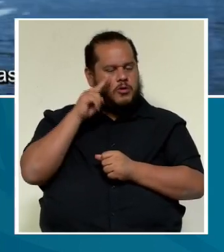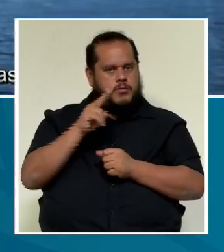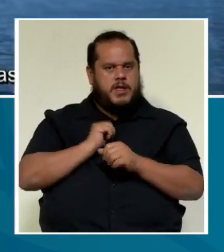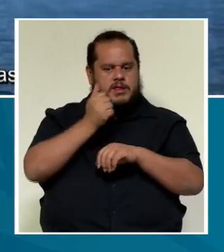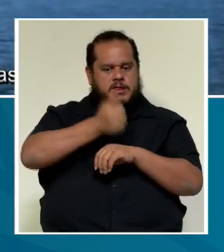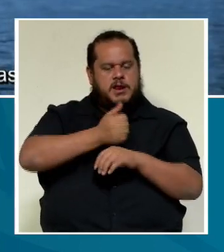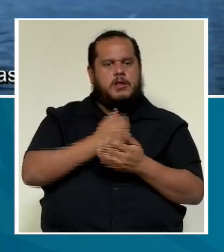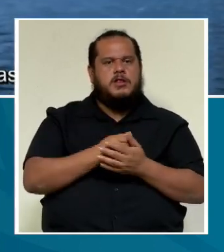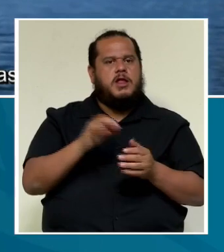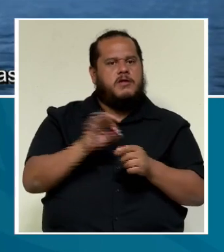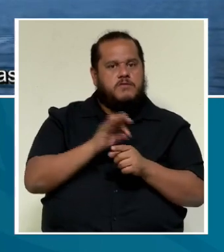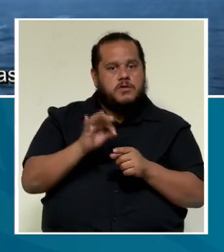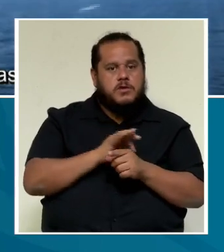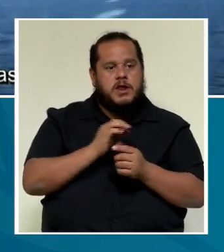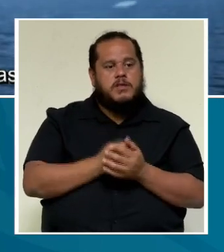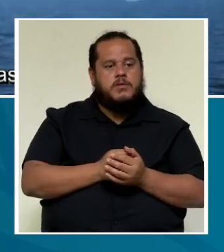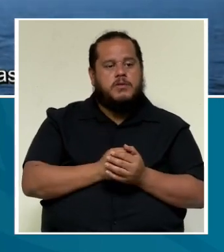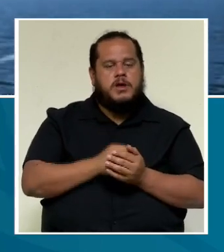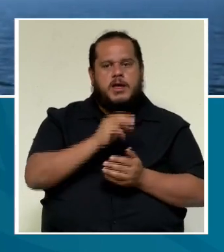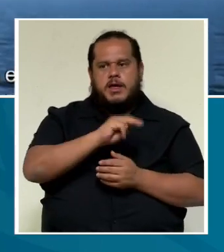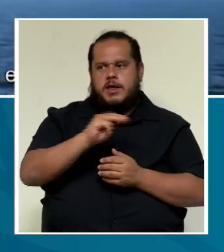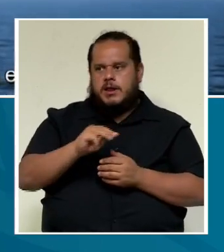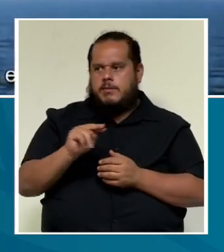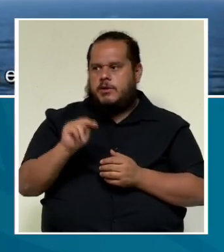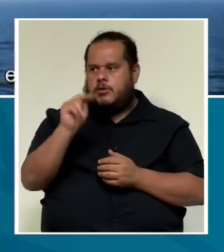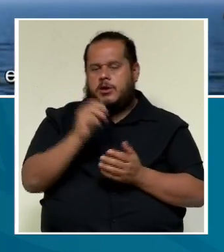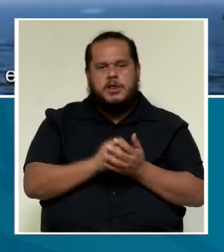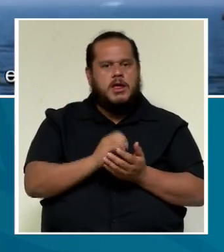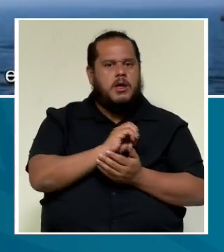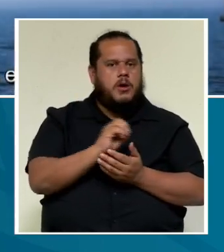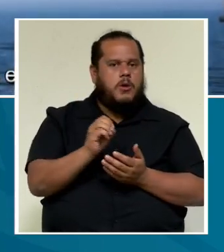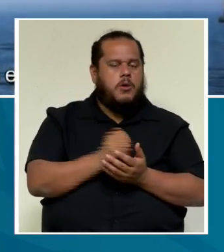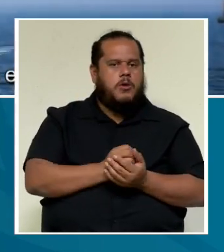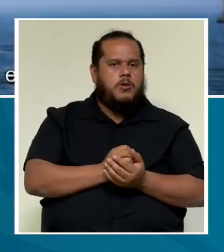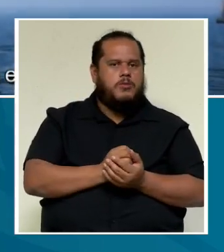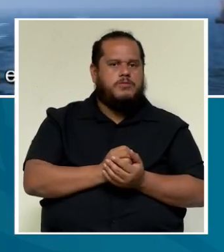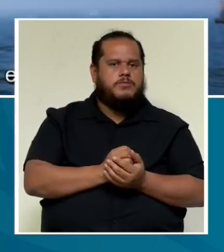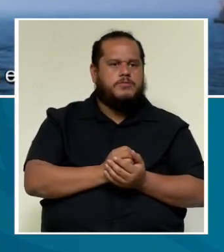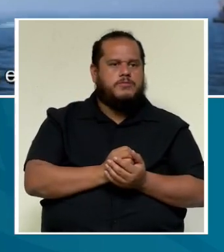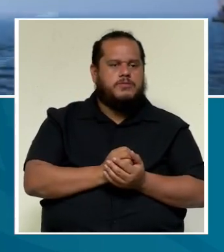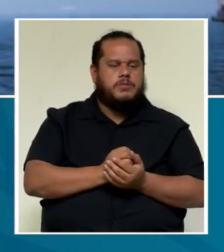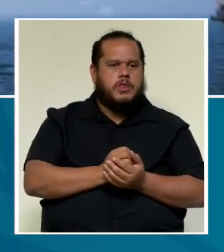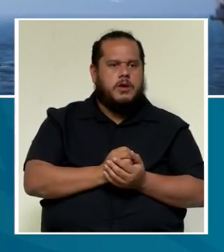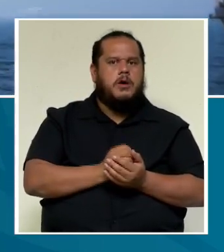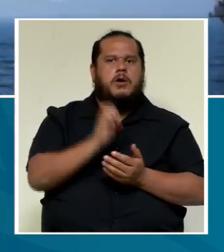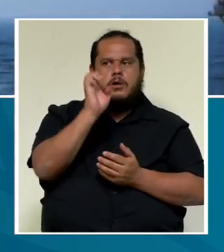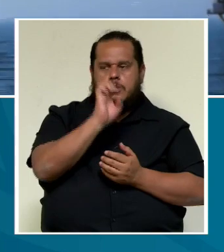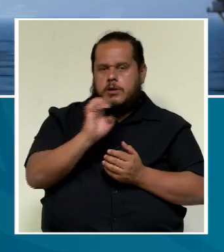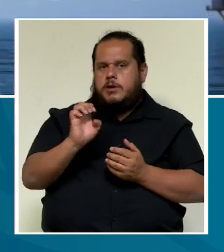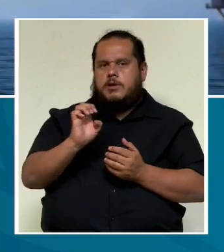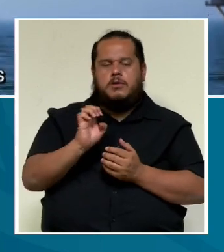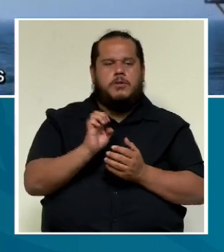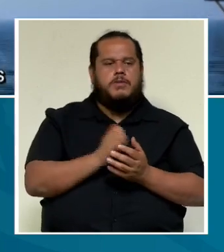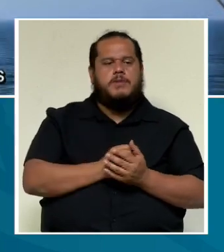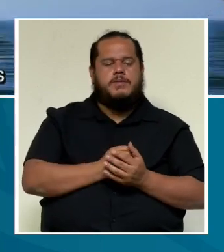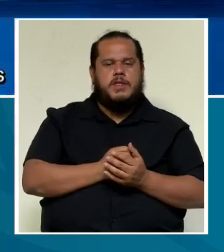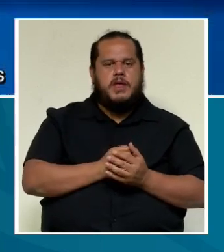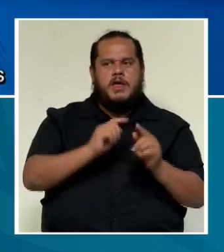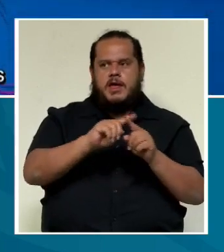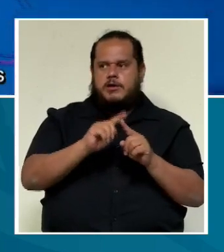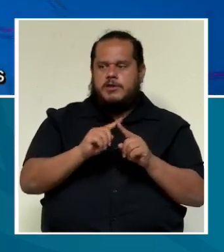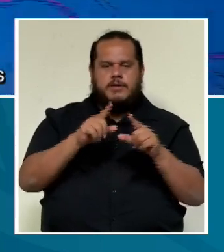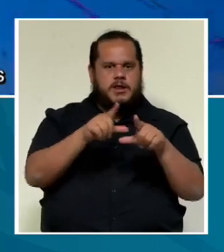instalados y funcionando en el Mar del Norte o en Europa, en los